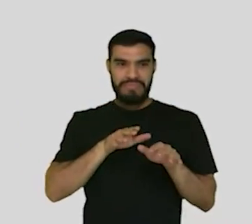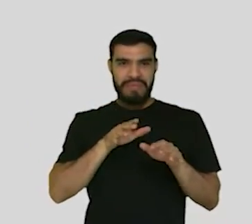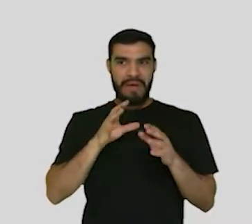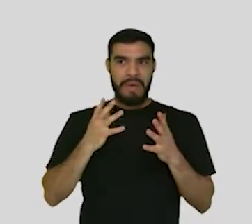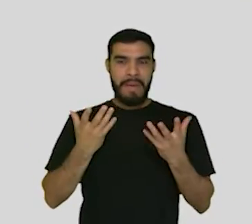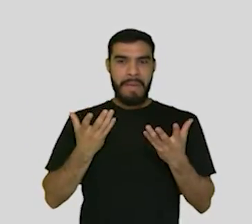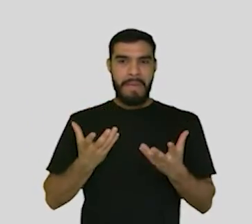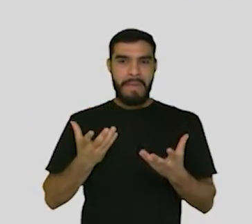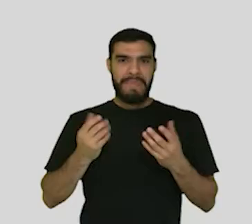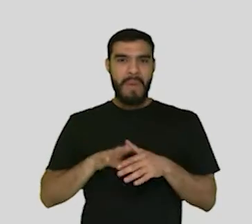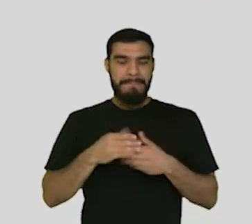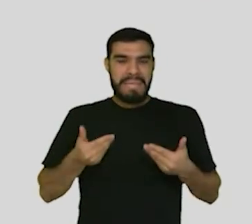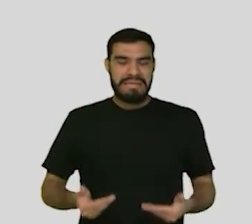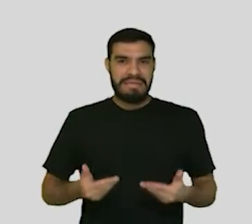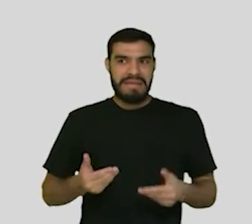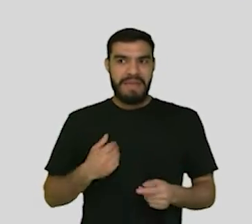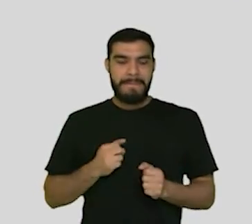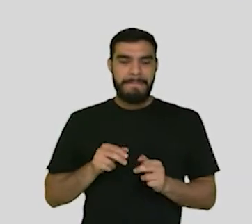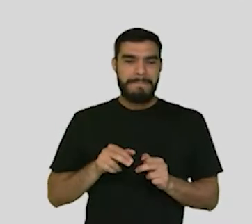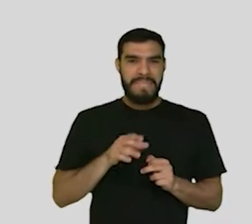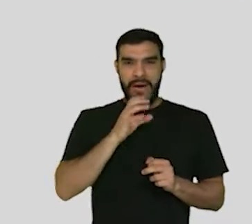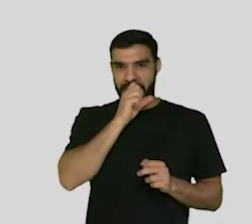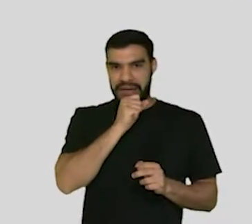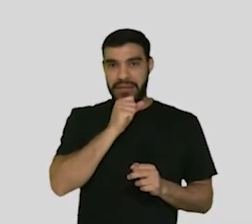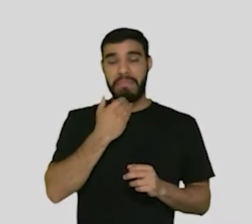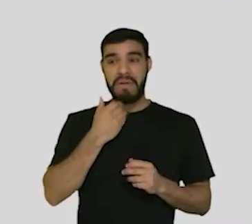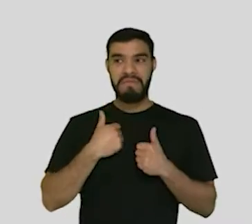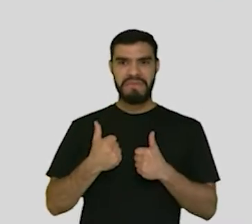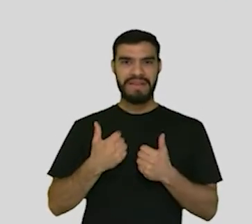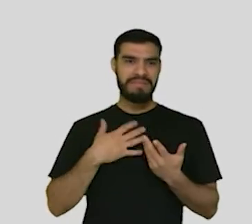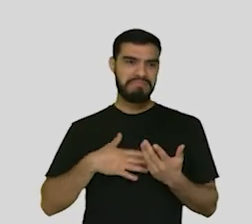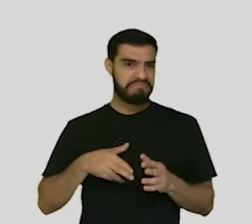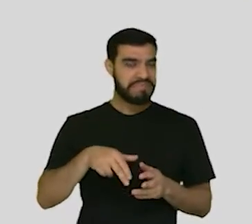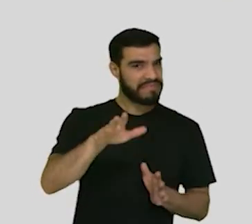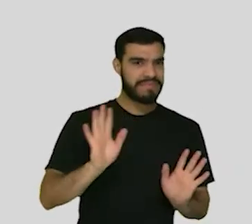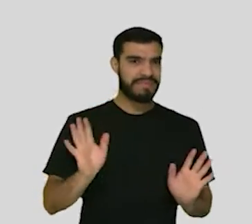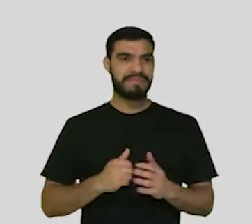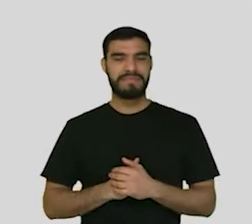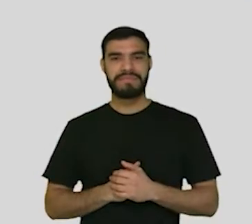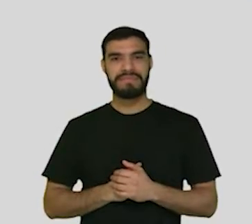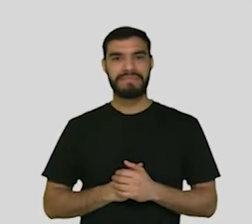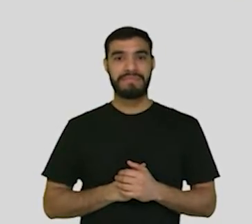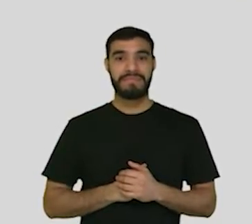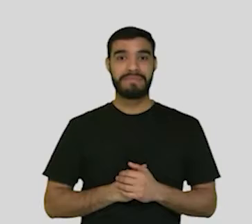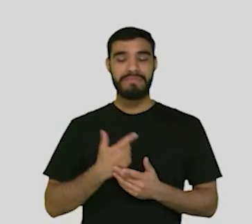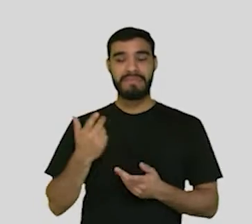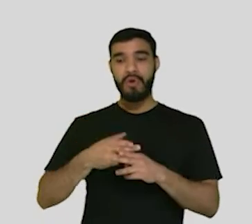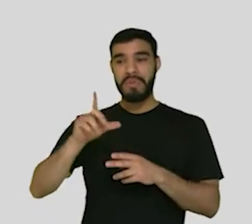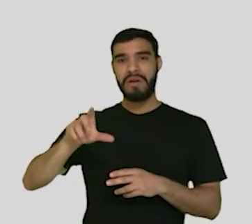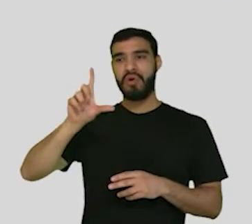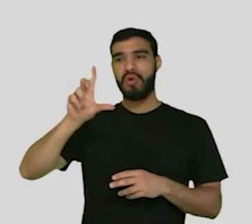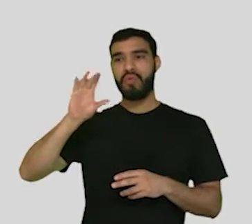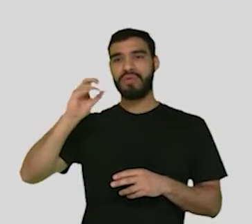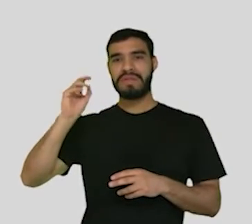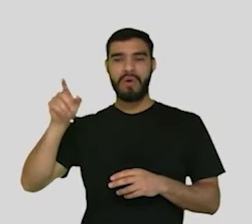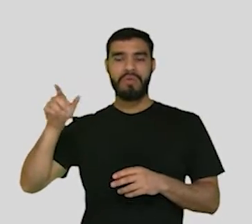hasu vare guatajangua. Hasta nos costaba caminar, ¿no? Pero fue muy genial. Pero un guareo y curi Lucero, que era una de las personas de